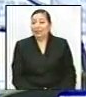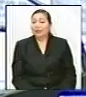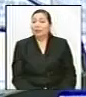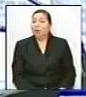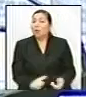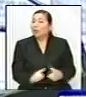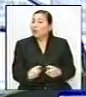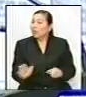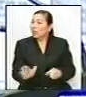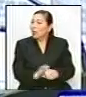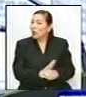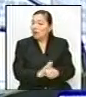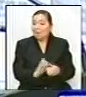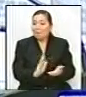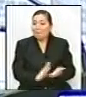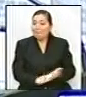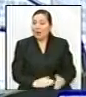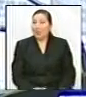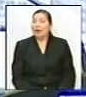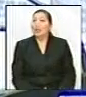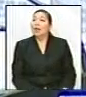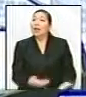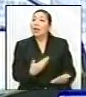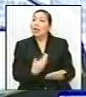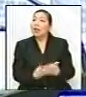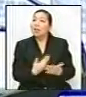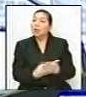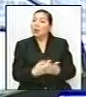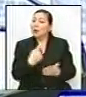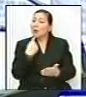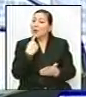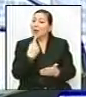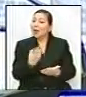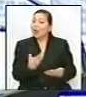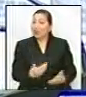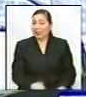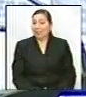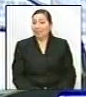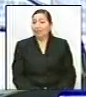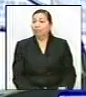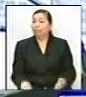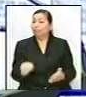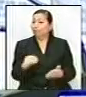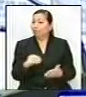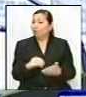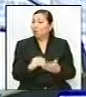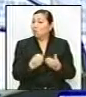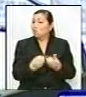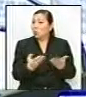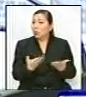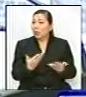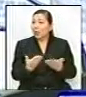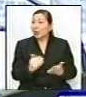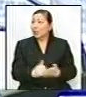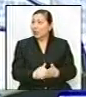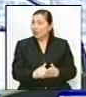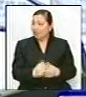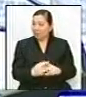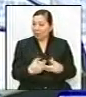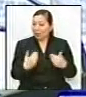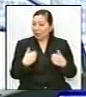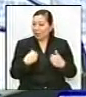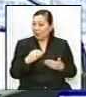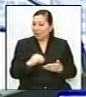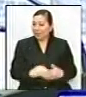nacimiento totalmente irregular. Las pruebas lo dicen. Probablemente a la interna existan muchas irregularidades y a